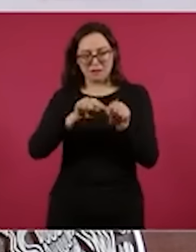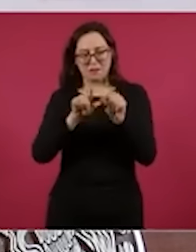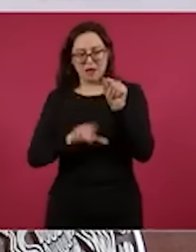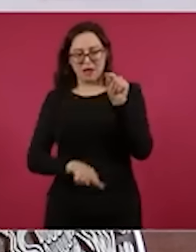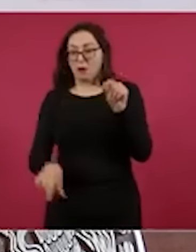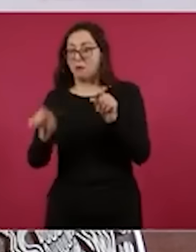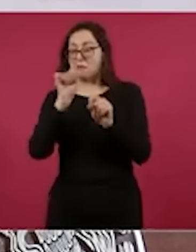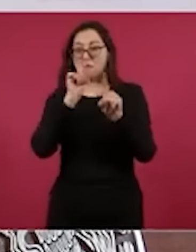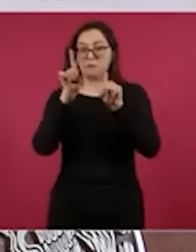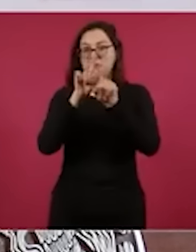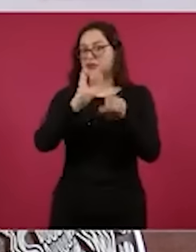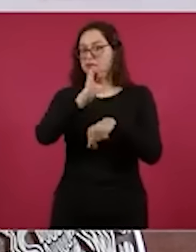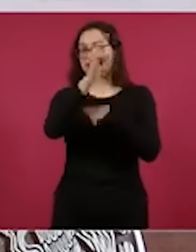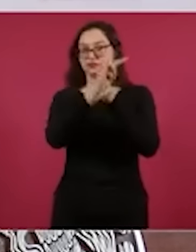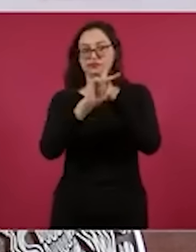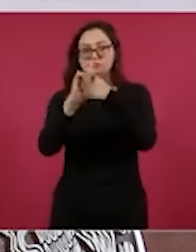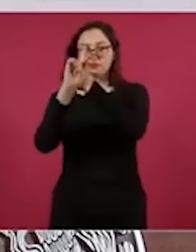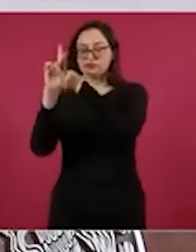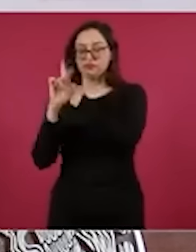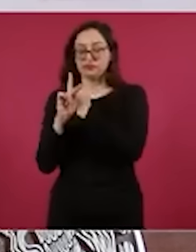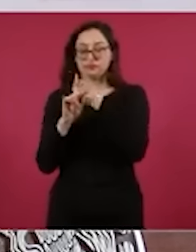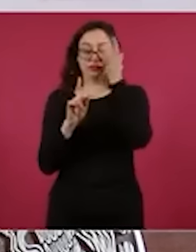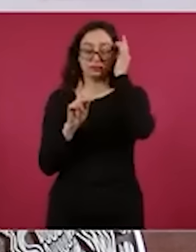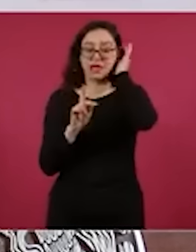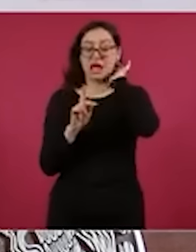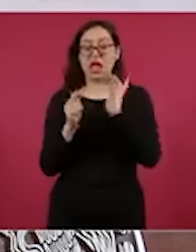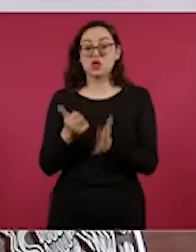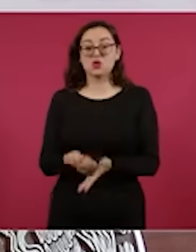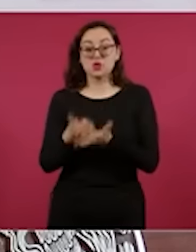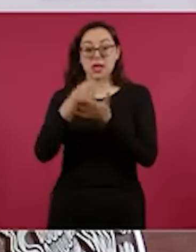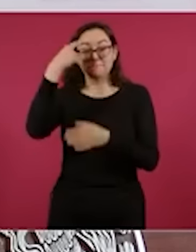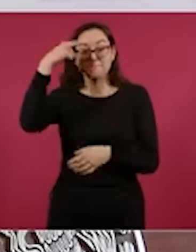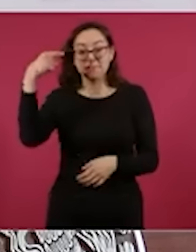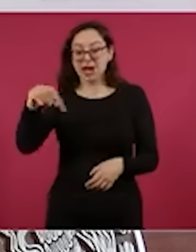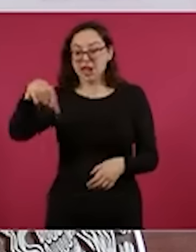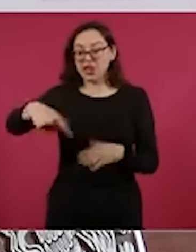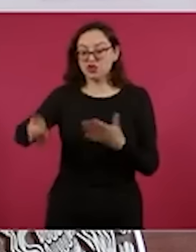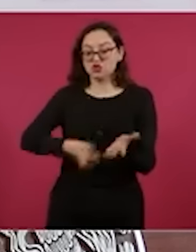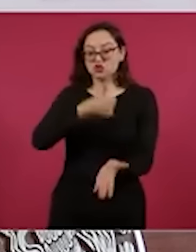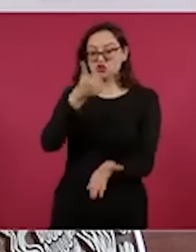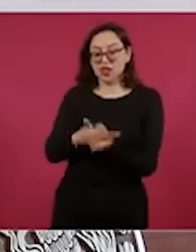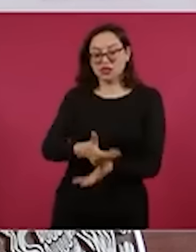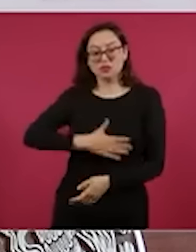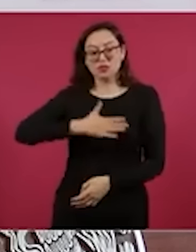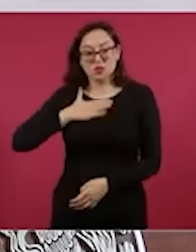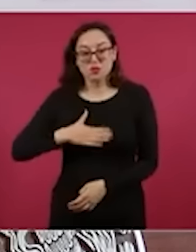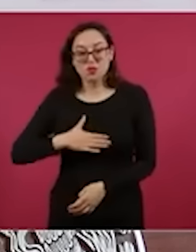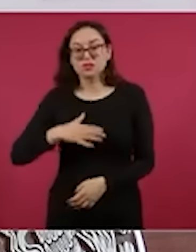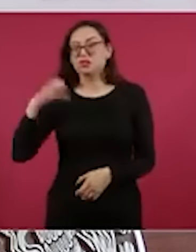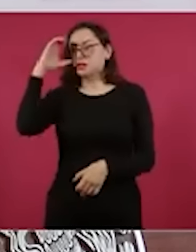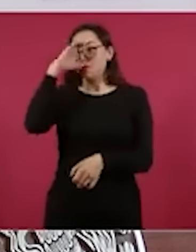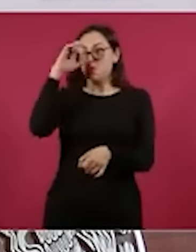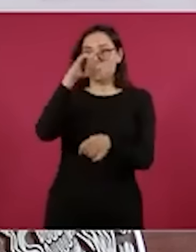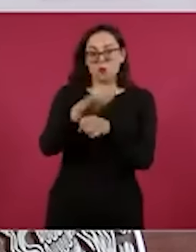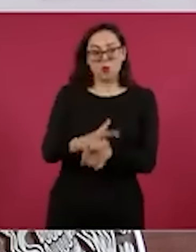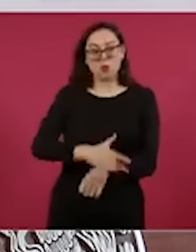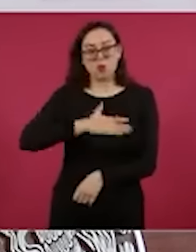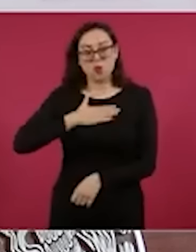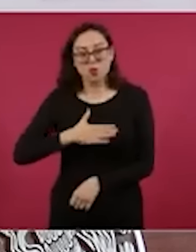Es un proyecto de justicia urbana, es un proyecto de justicia cultural, es un proyecto de